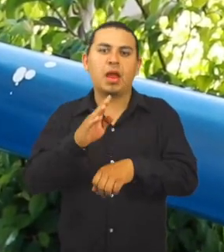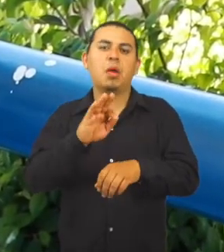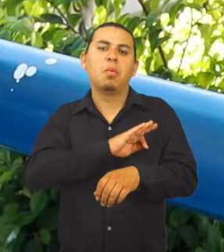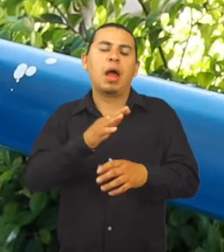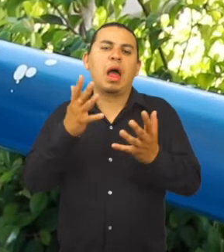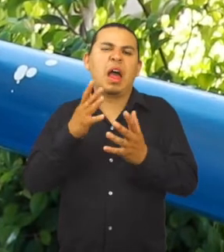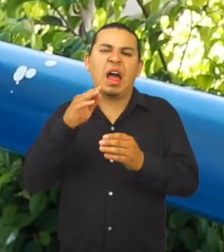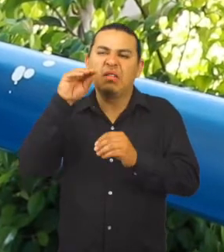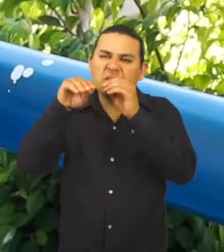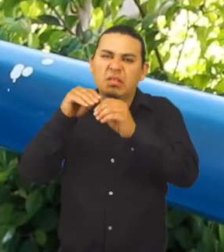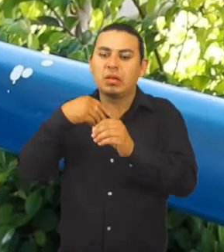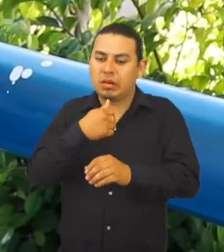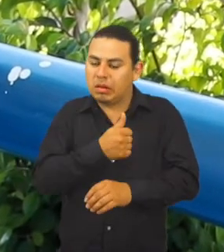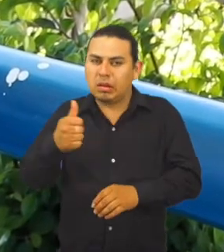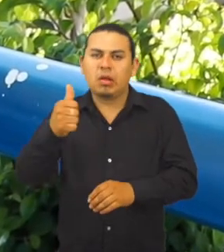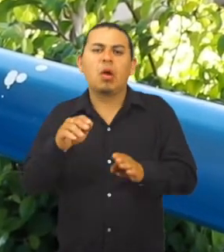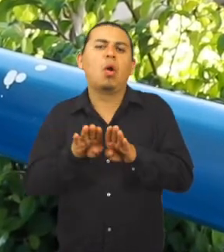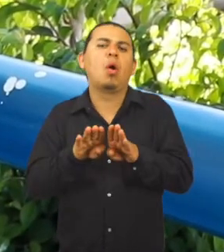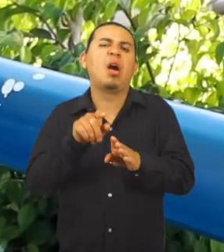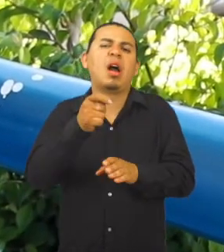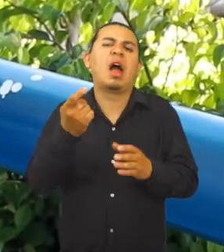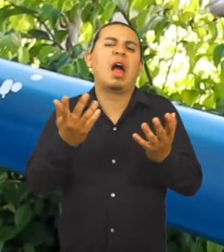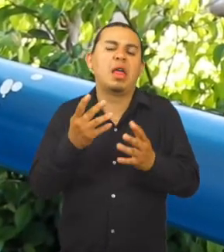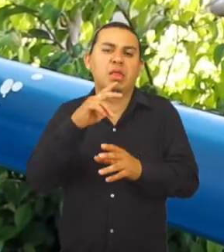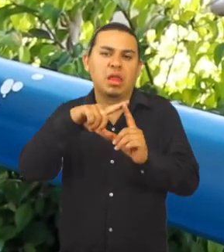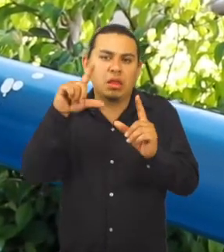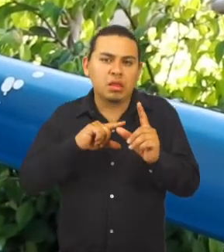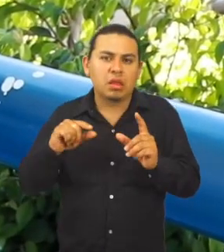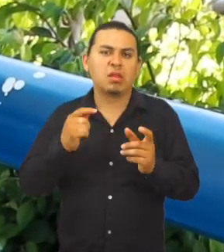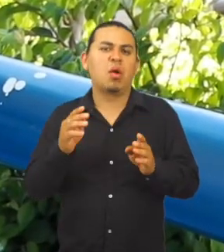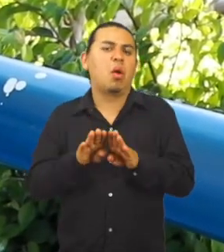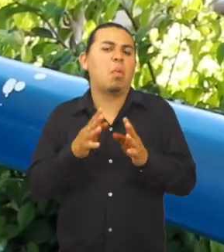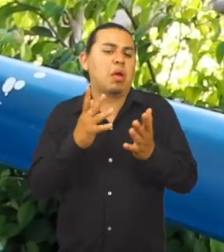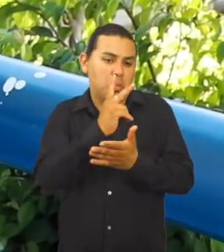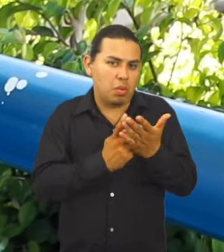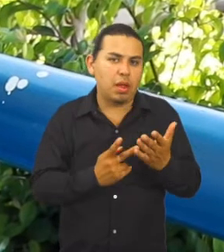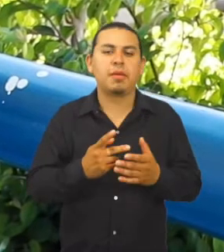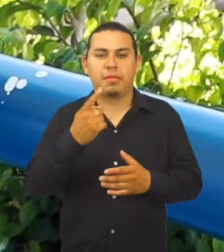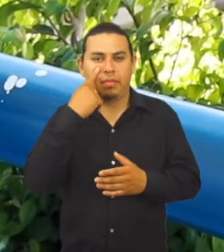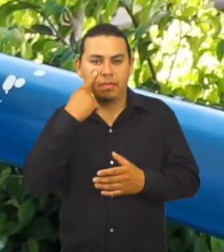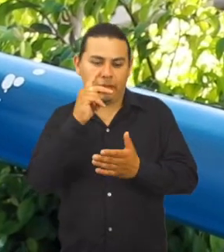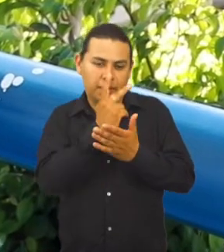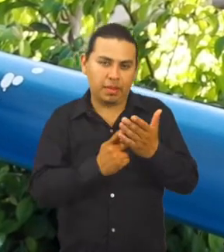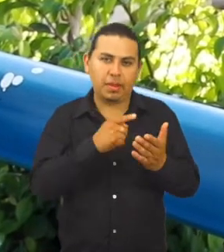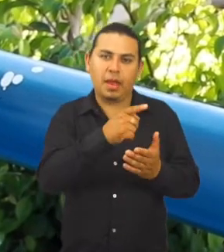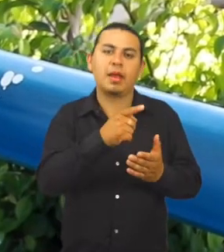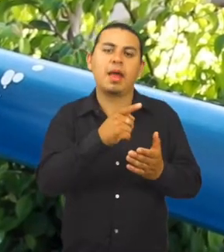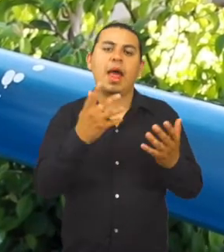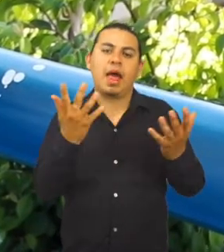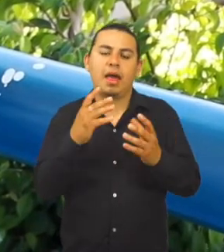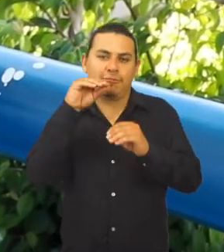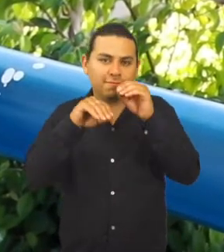cómo aplicaste a esta movilidad nacional? ¿A través de qué programa? A través del programa